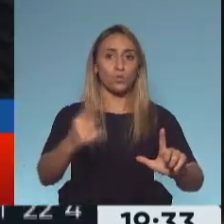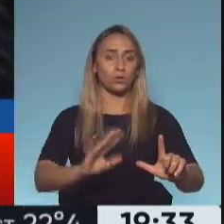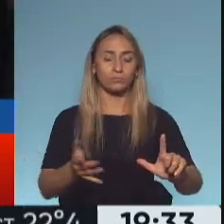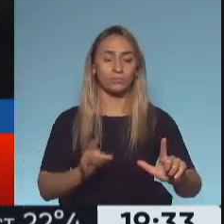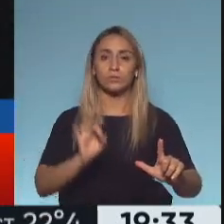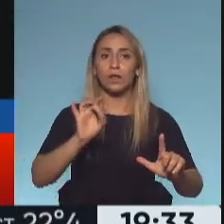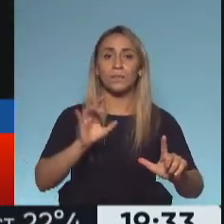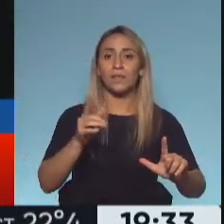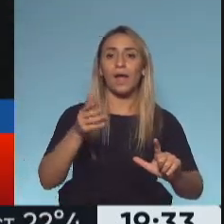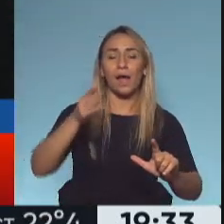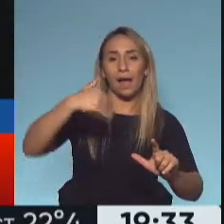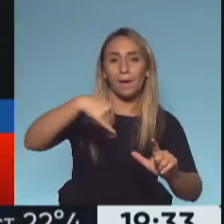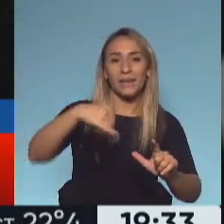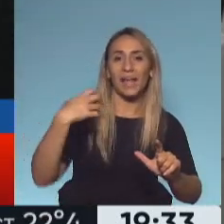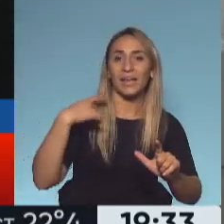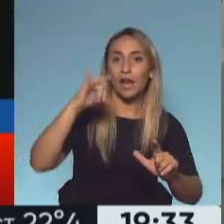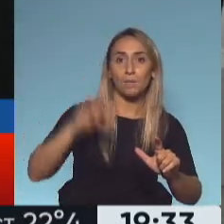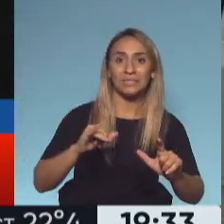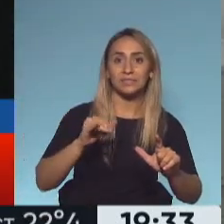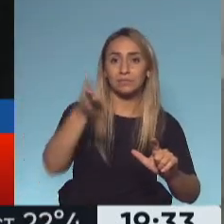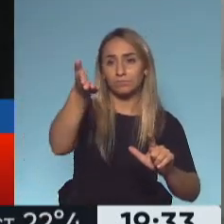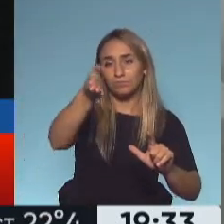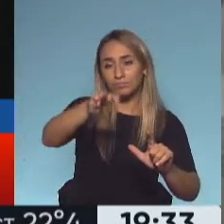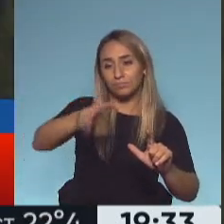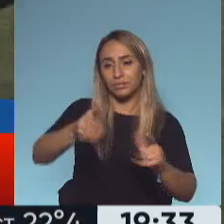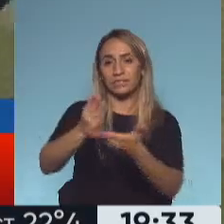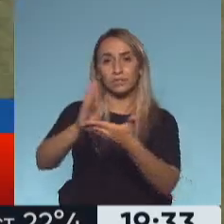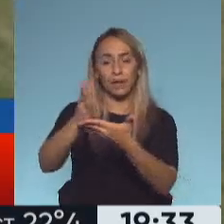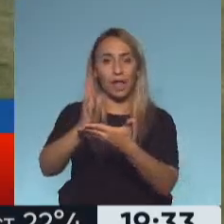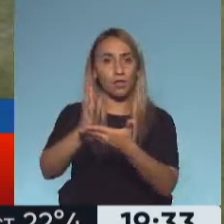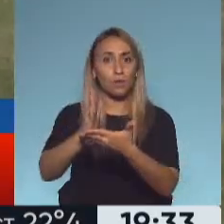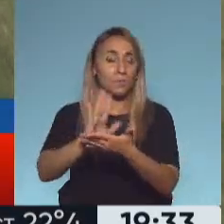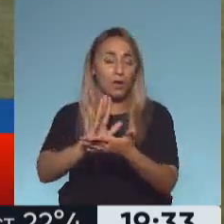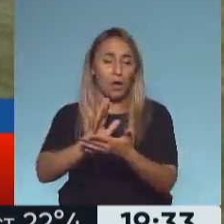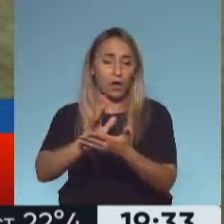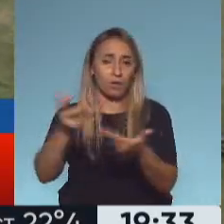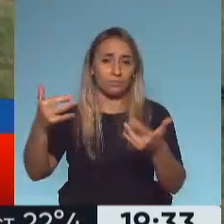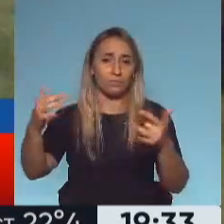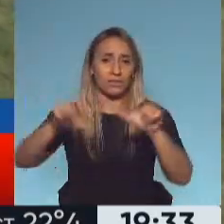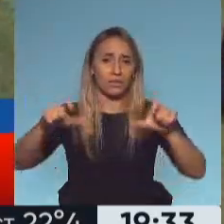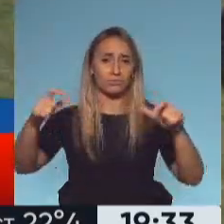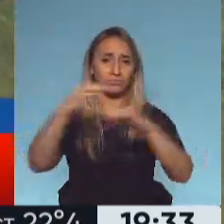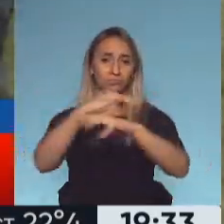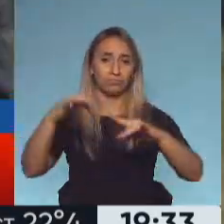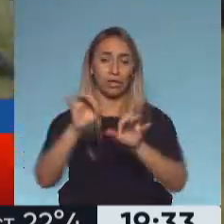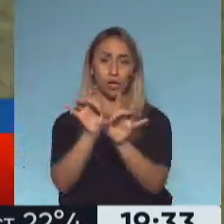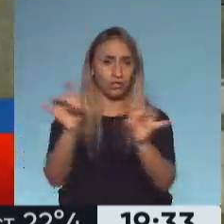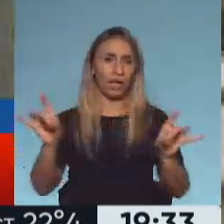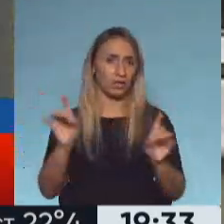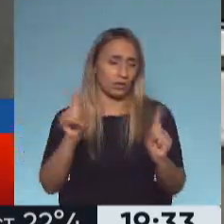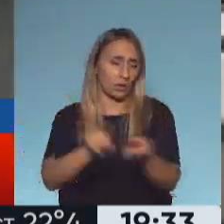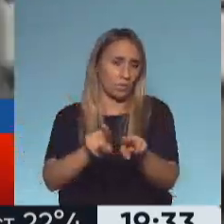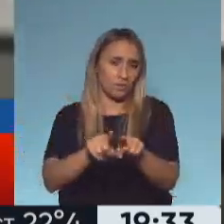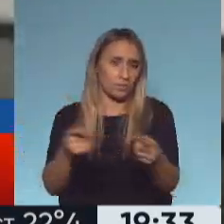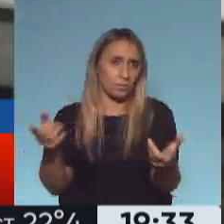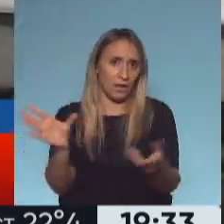una avenida que es la General Paz, pero los contagios de un lado, del otro, son